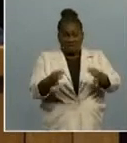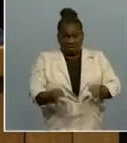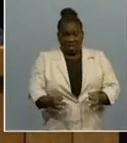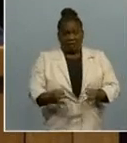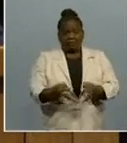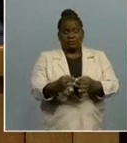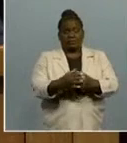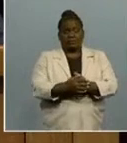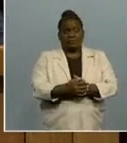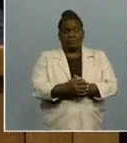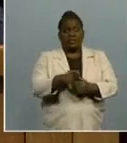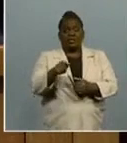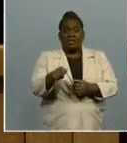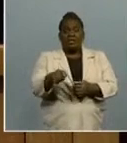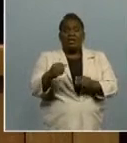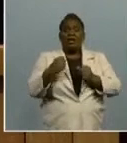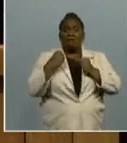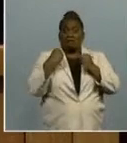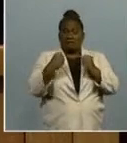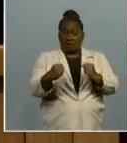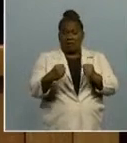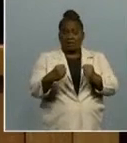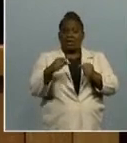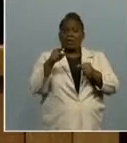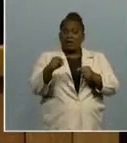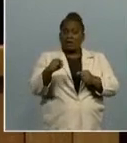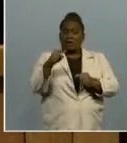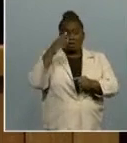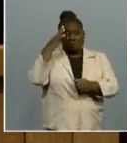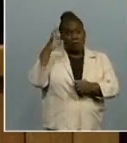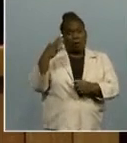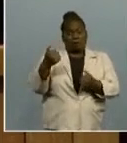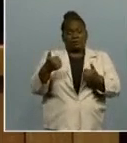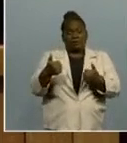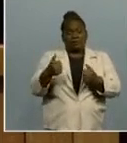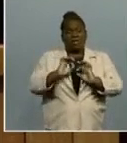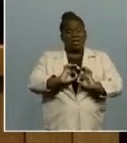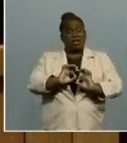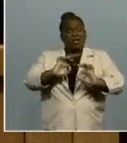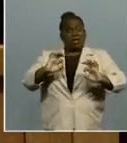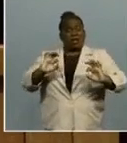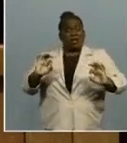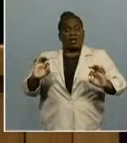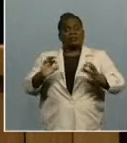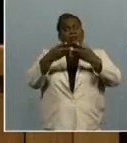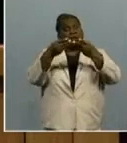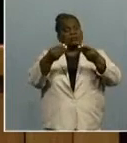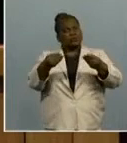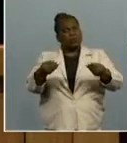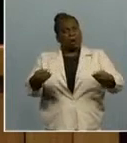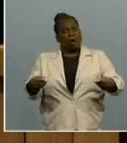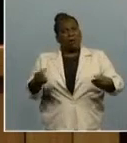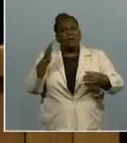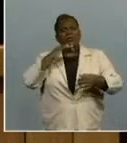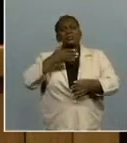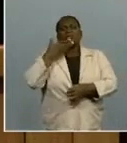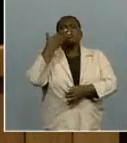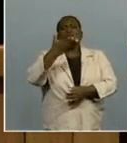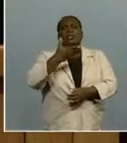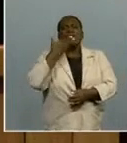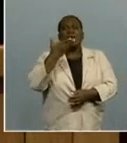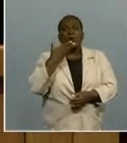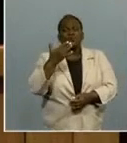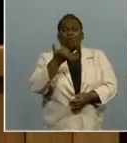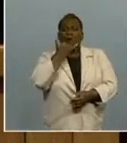la virtud desde la firmeza y la coherencia desde la elegancia y la mesura sin discursos que provoquen